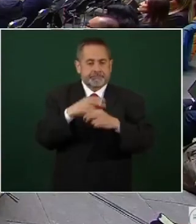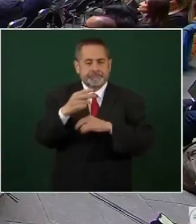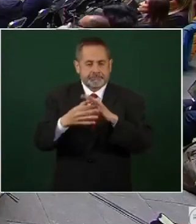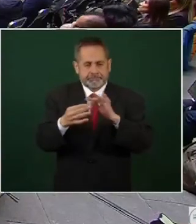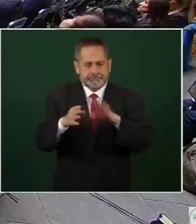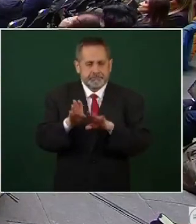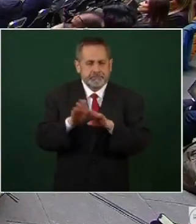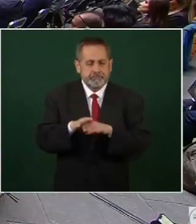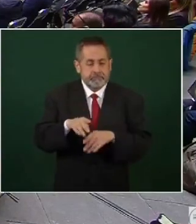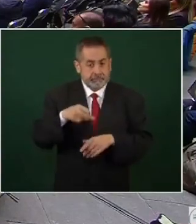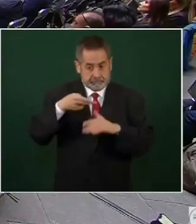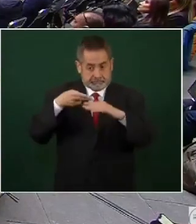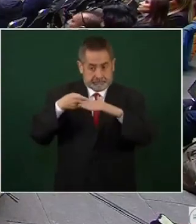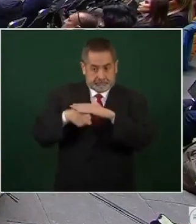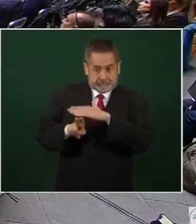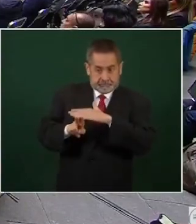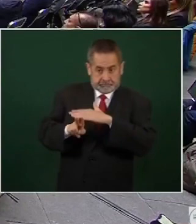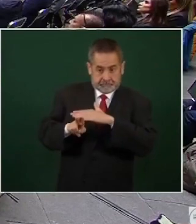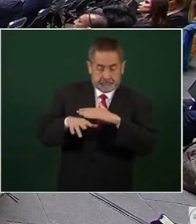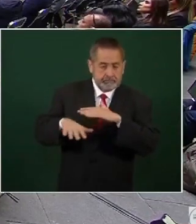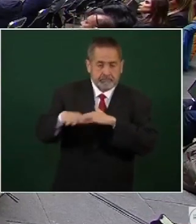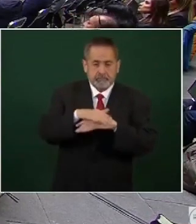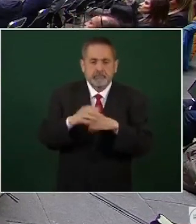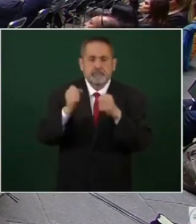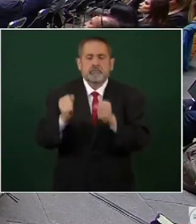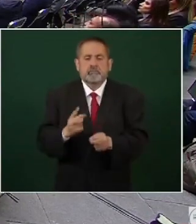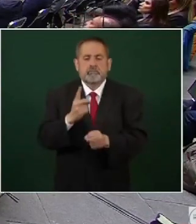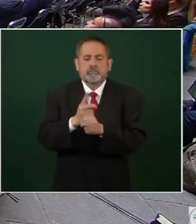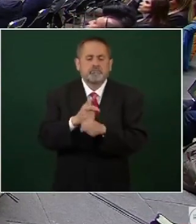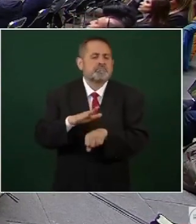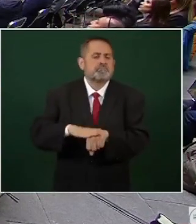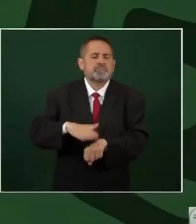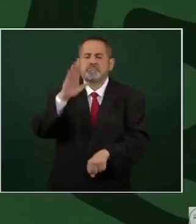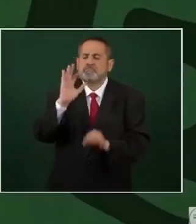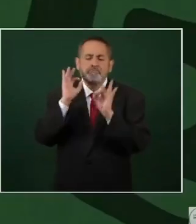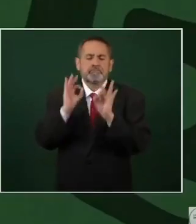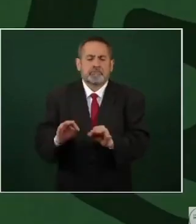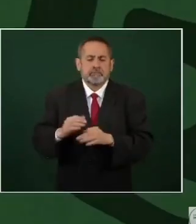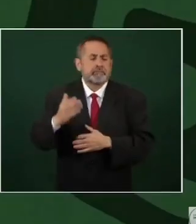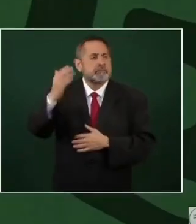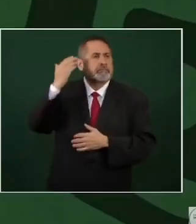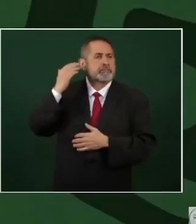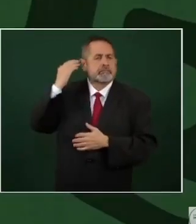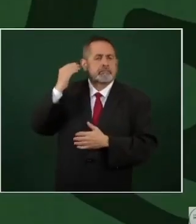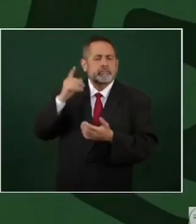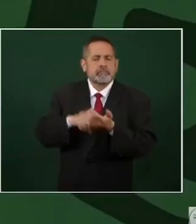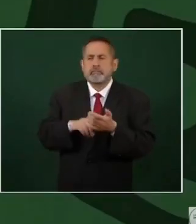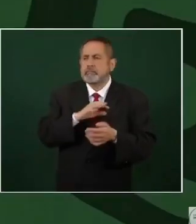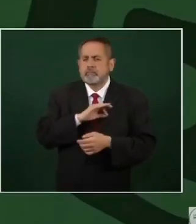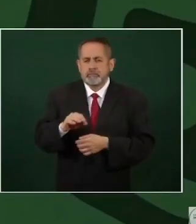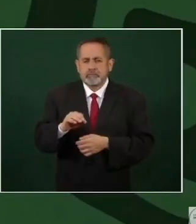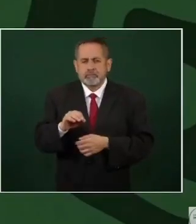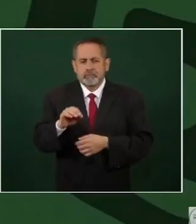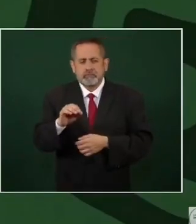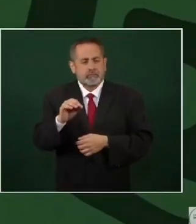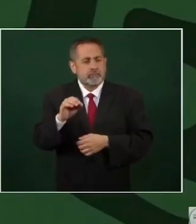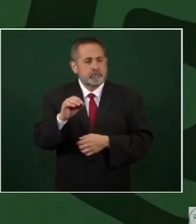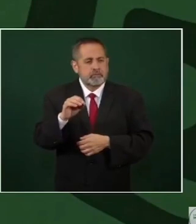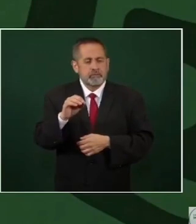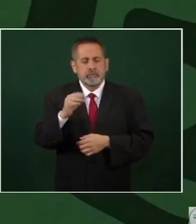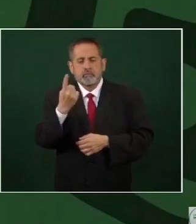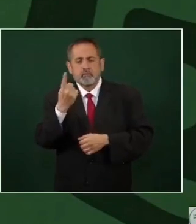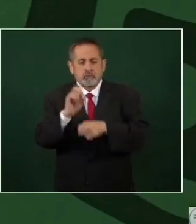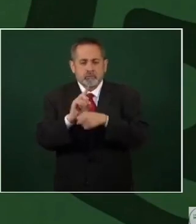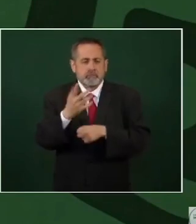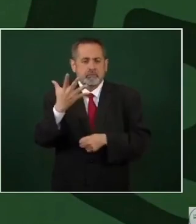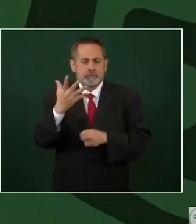la seguridad en el metro ahora es mayor. Teníamos cerca de 5 robos en el metro diarios,